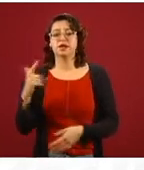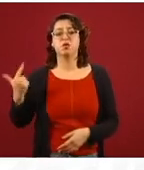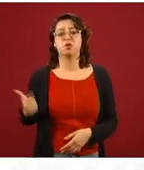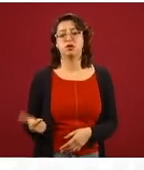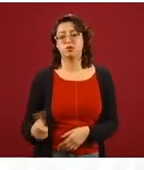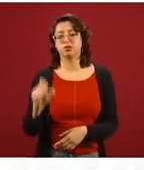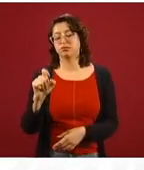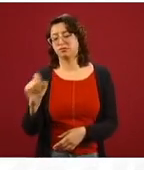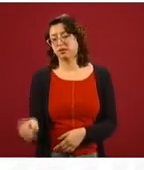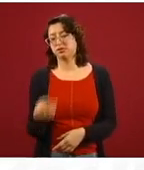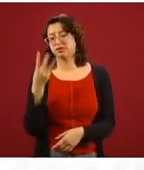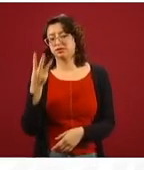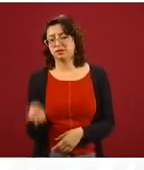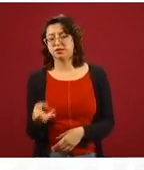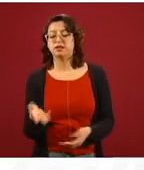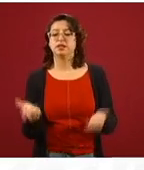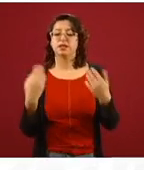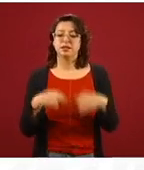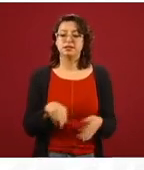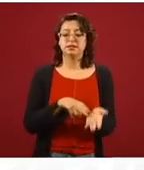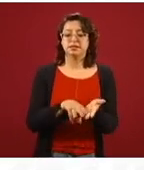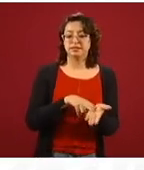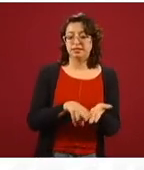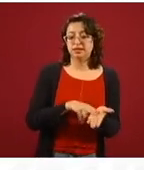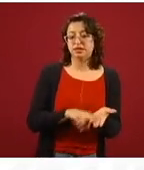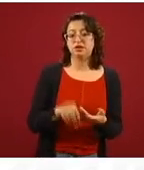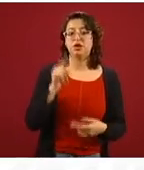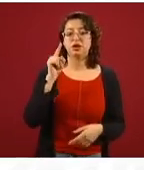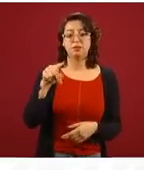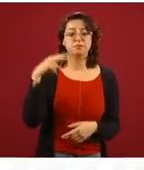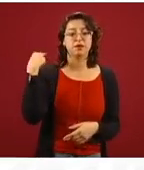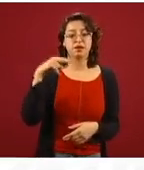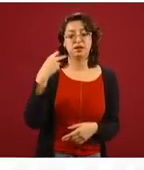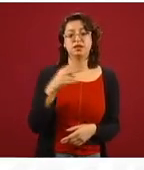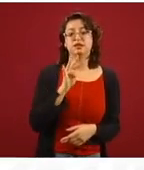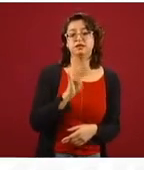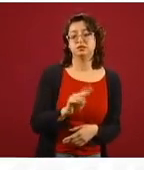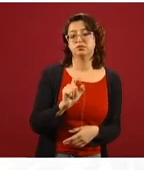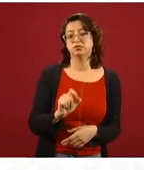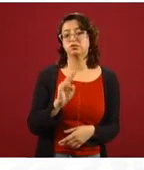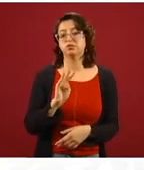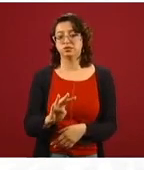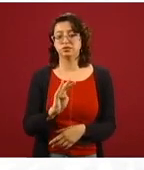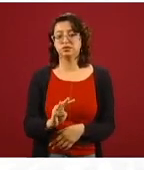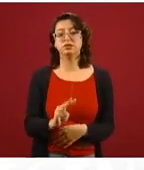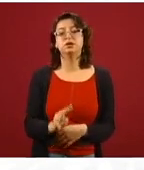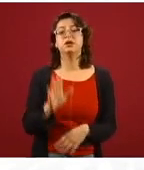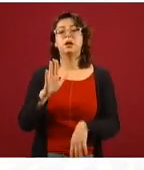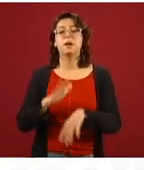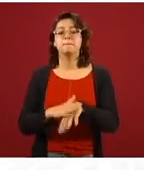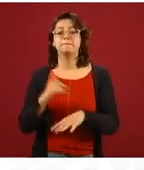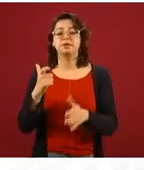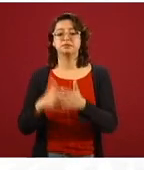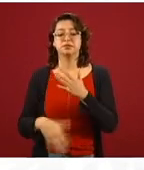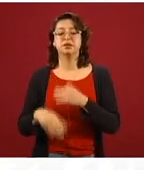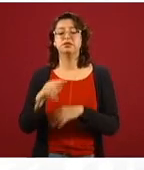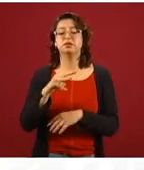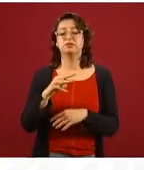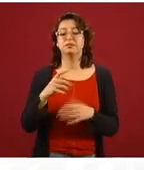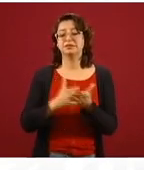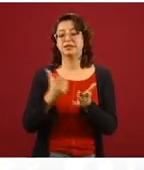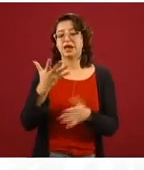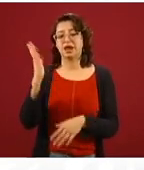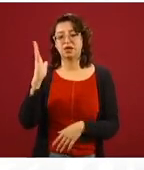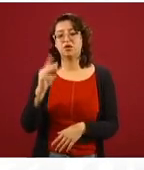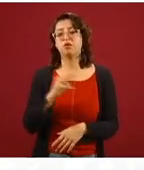Guanajuato, Guanajuato. Para el diésel, el más barato en Medellín de Bravo, Veracruz, 19.19 por litro. Y en Zamora, Michoacán,